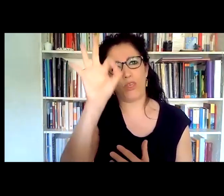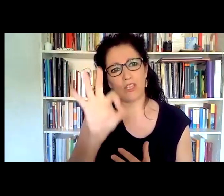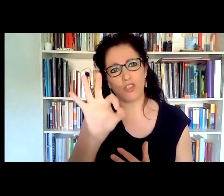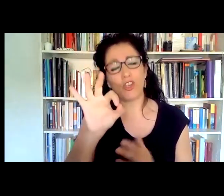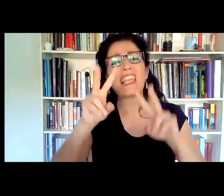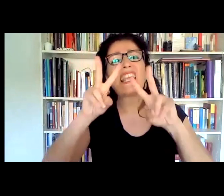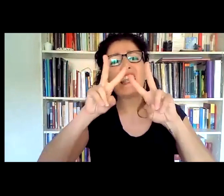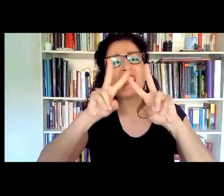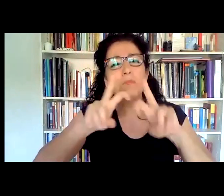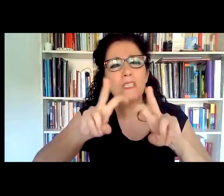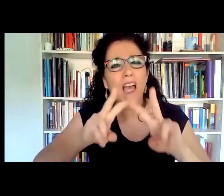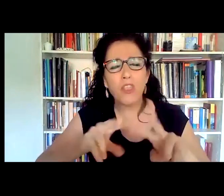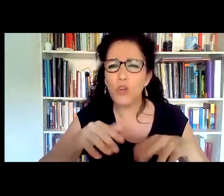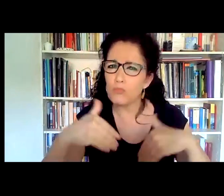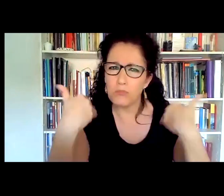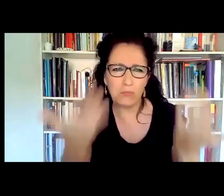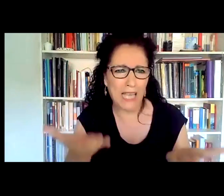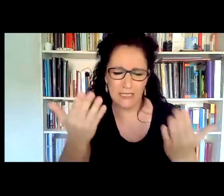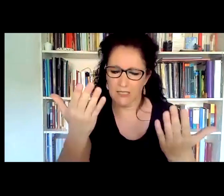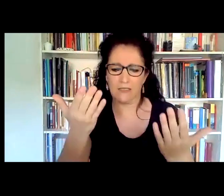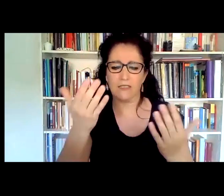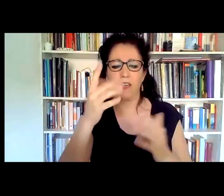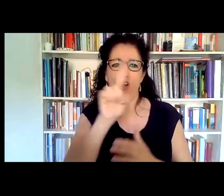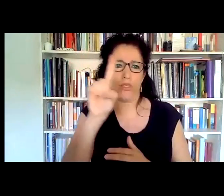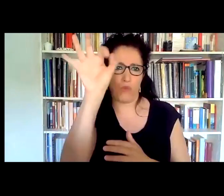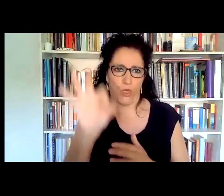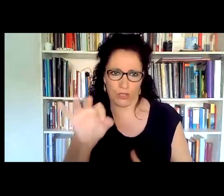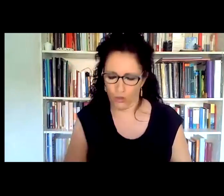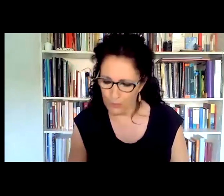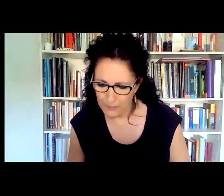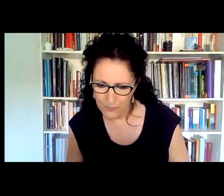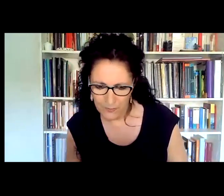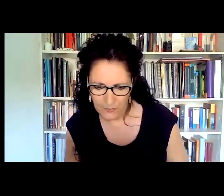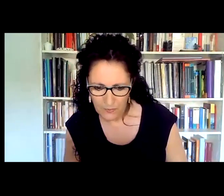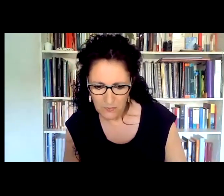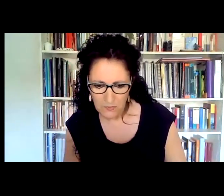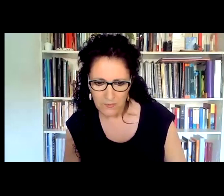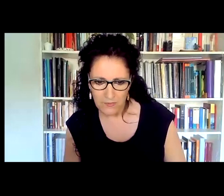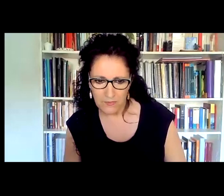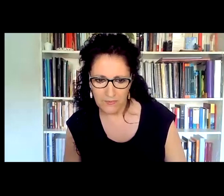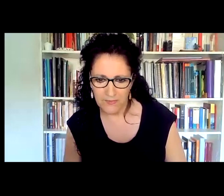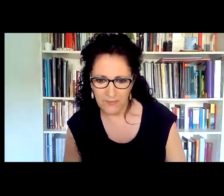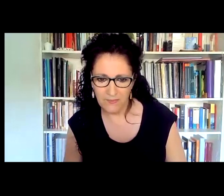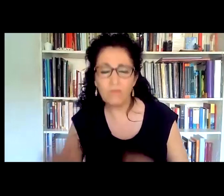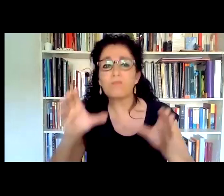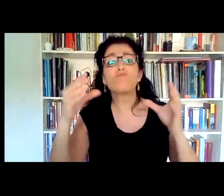La incorporación de profesionales sordos, un 14%, y fomentar la investigación, un